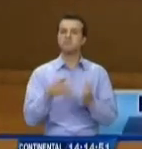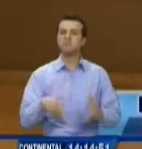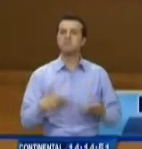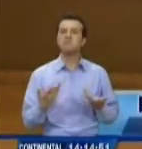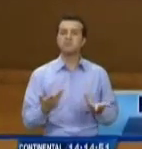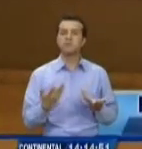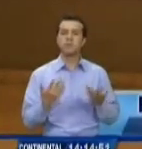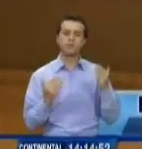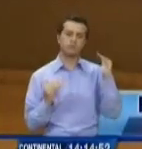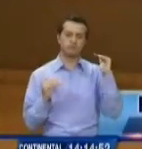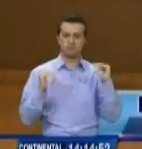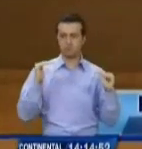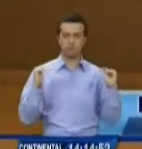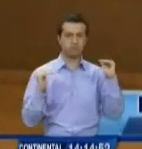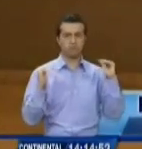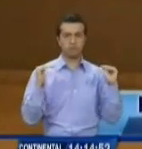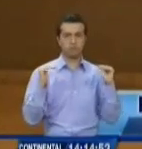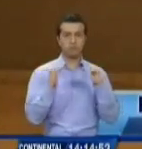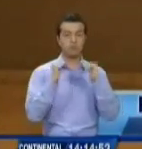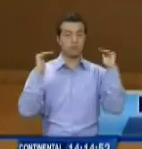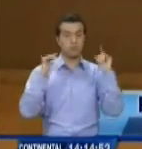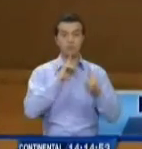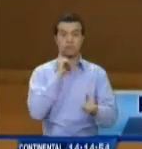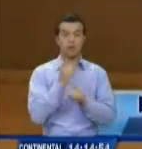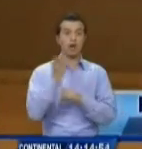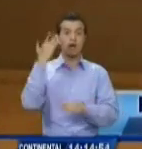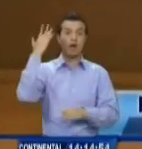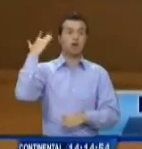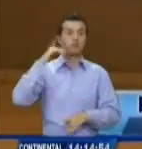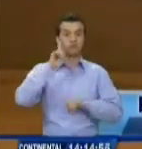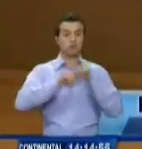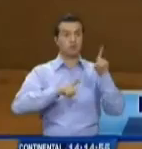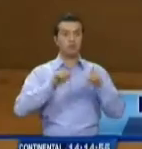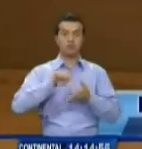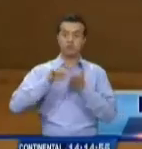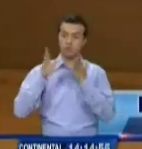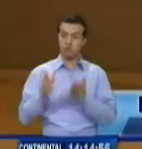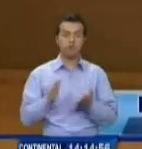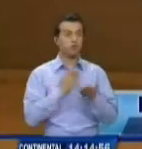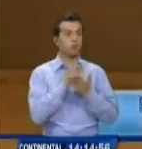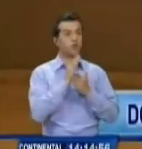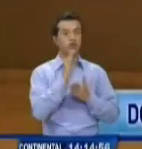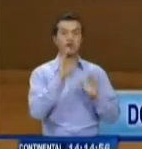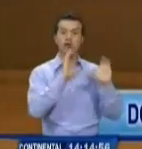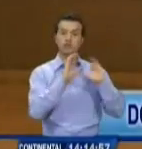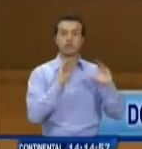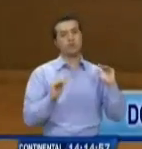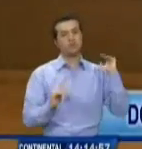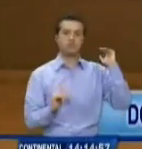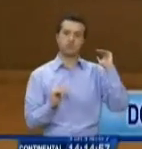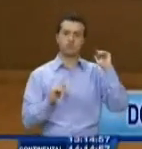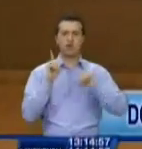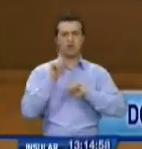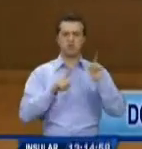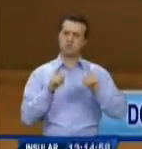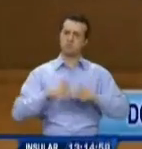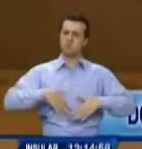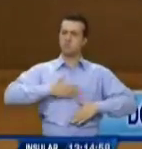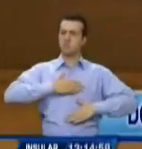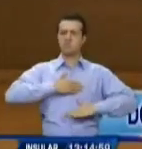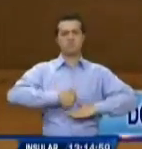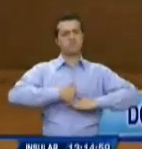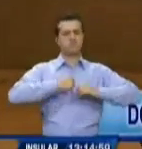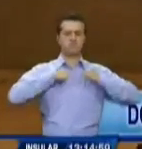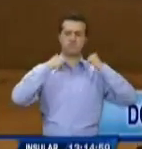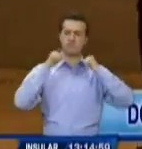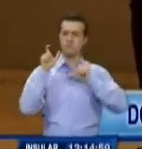en equilibrar la relación de poder que existe o existía entre los ciudadanos y los medios de comunicación. Los medios tenían demasiado poder,